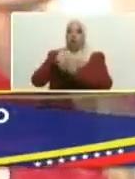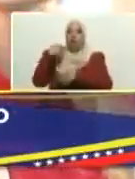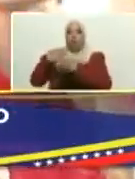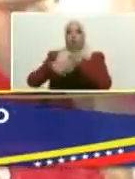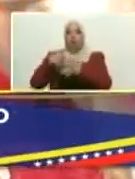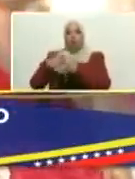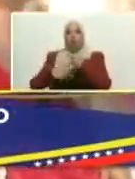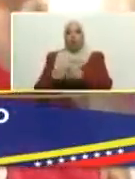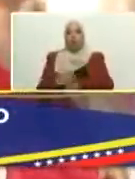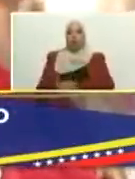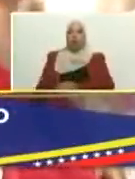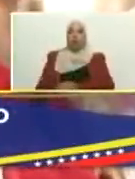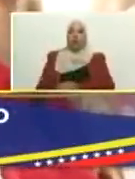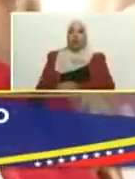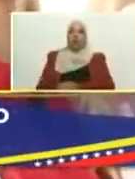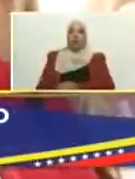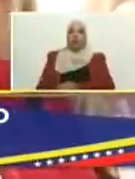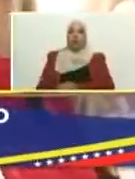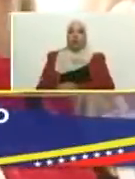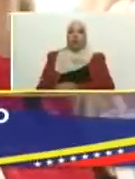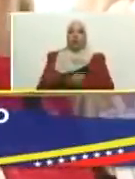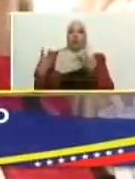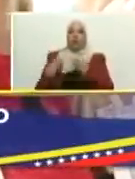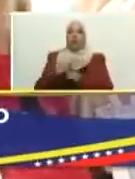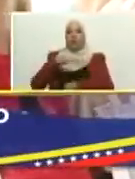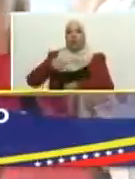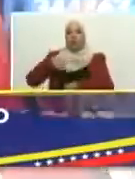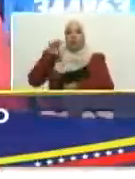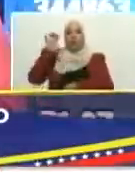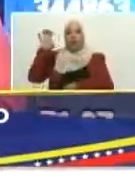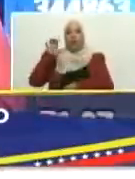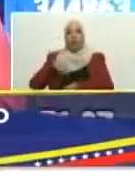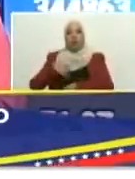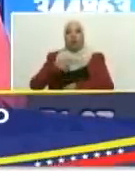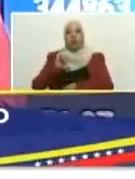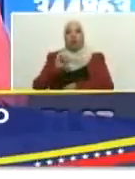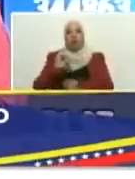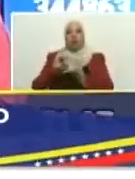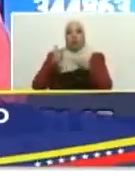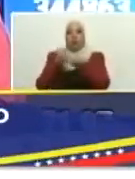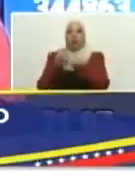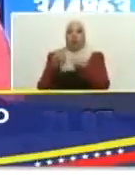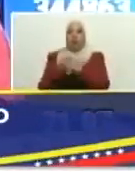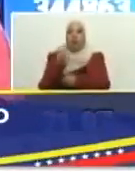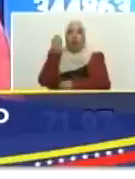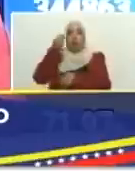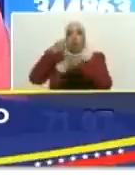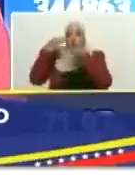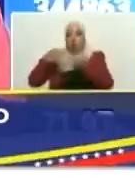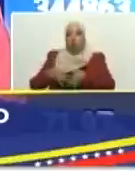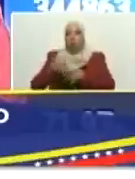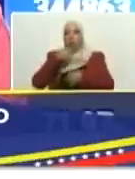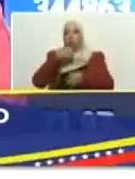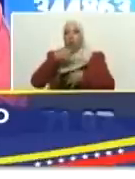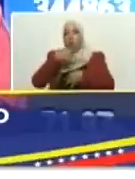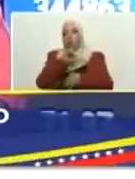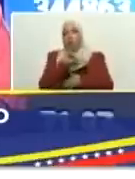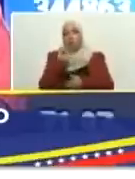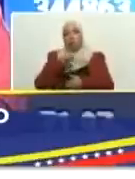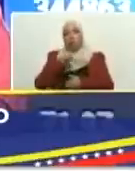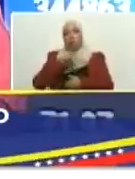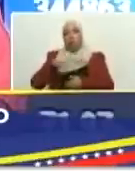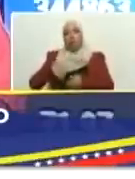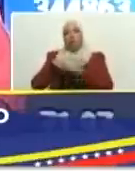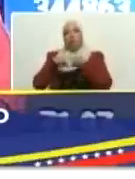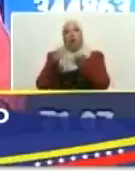progresivamente de la conducción de nuestra patria, tengan bases consolidadas y sólidas para